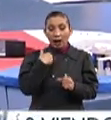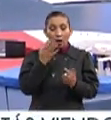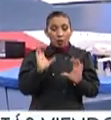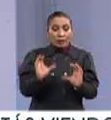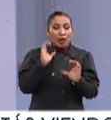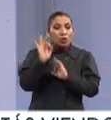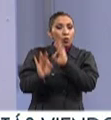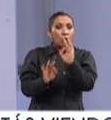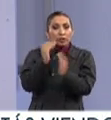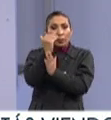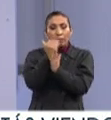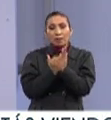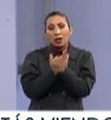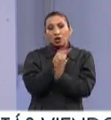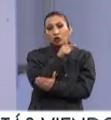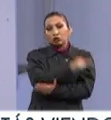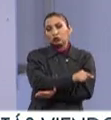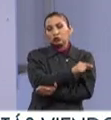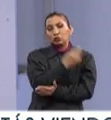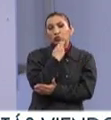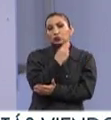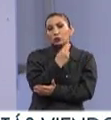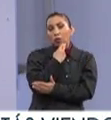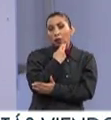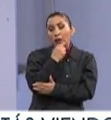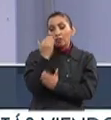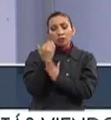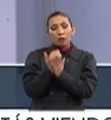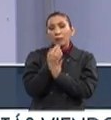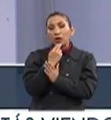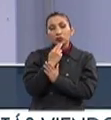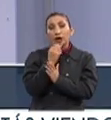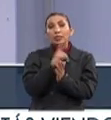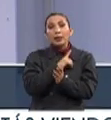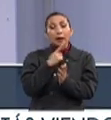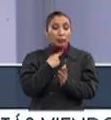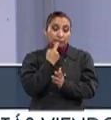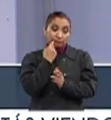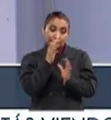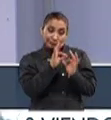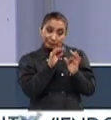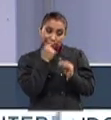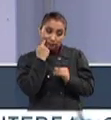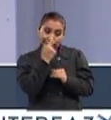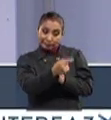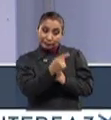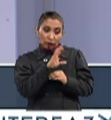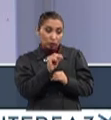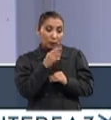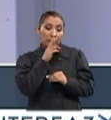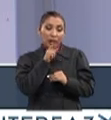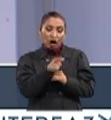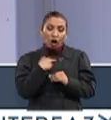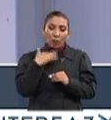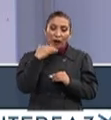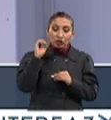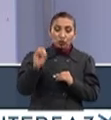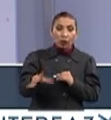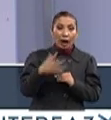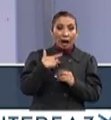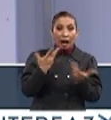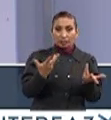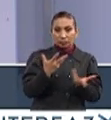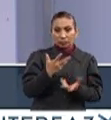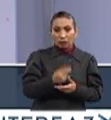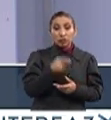manejo es la reducción en la fuente. Y para lograr la reducción en la fuente debemos inculcar en la sociedad que no hay un mejor residuo que aquel que no se